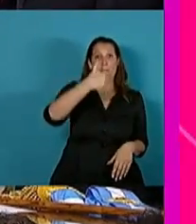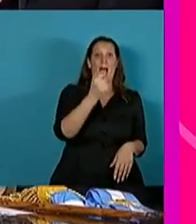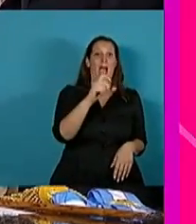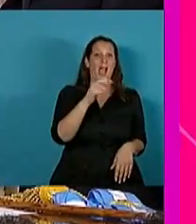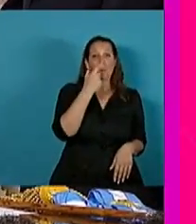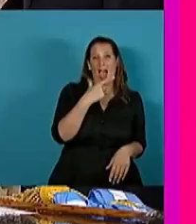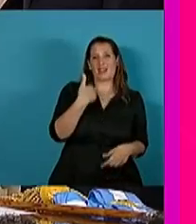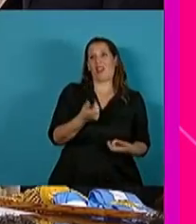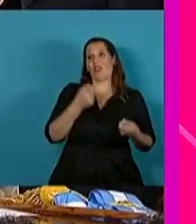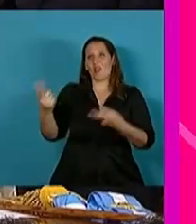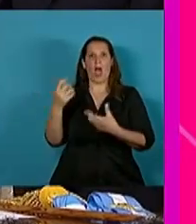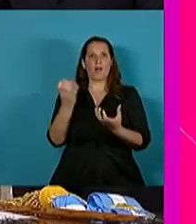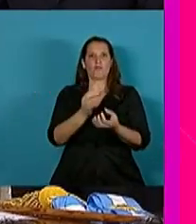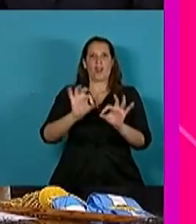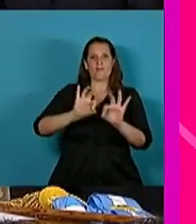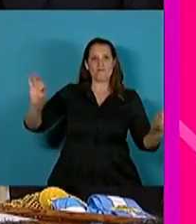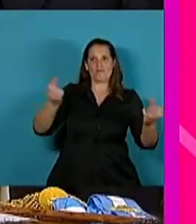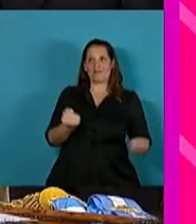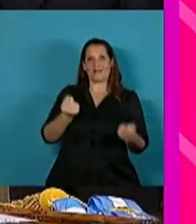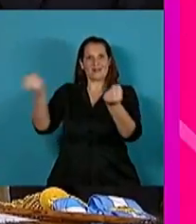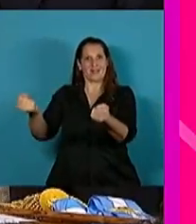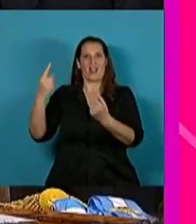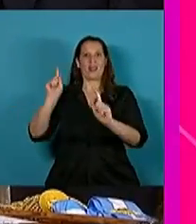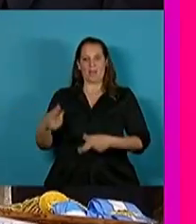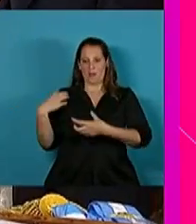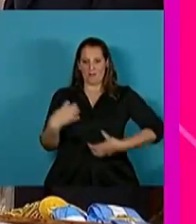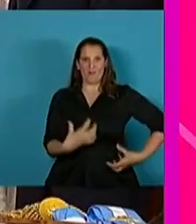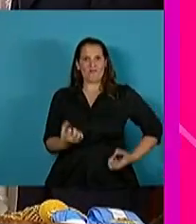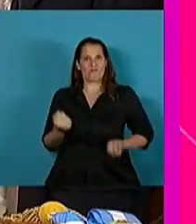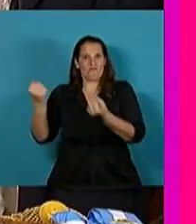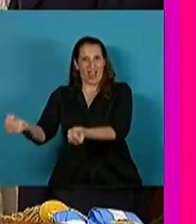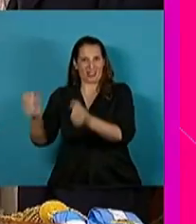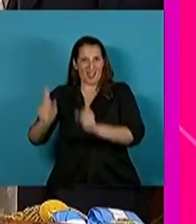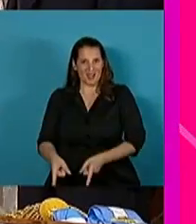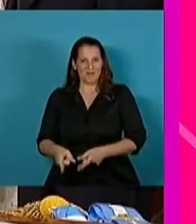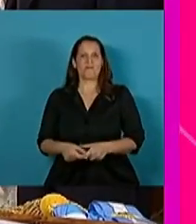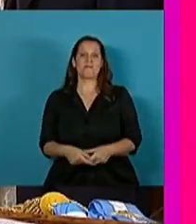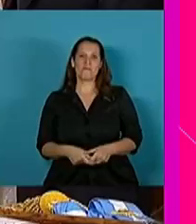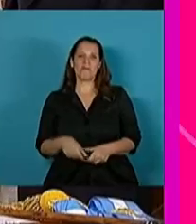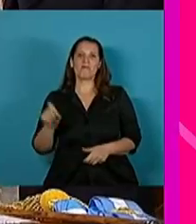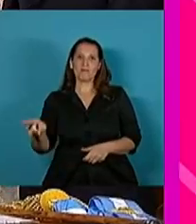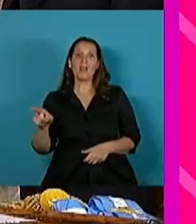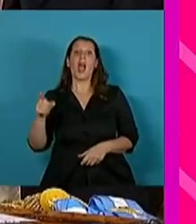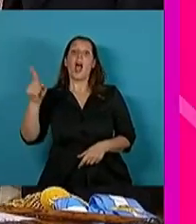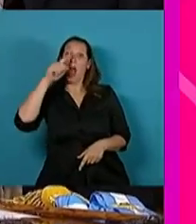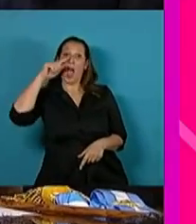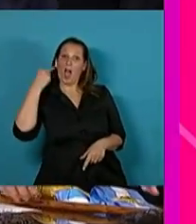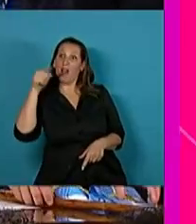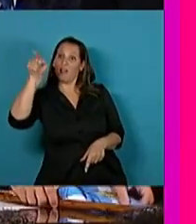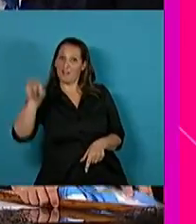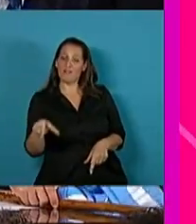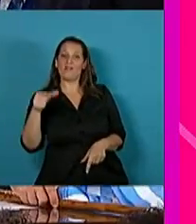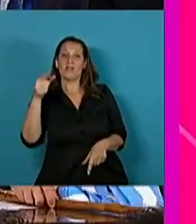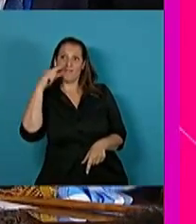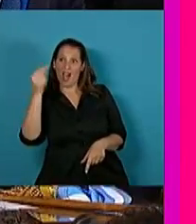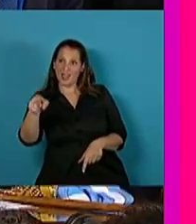Evítase así, ¿no? Evita. Bueno, una gran oradora. Divina. Hemos vuelto a la oratoria política medianamente... Como inteligente, ¿no? Coherente, bien armada. El discurso